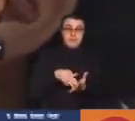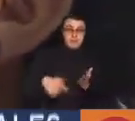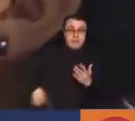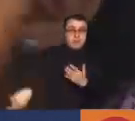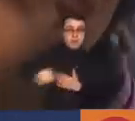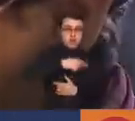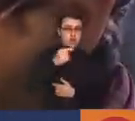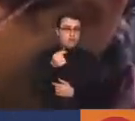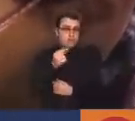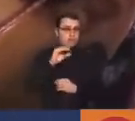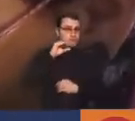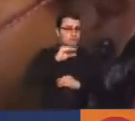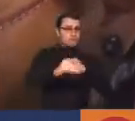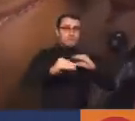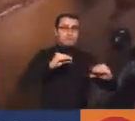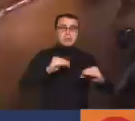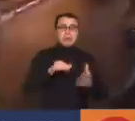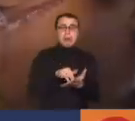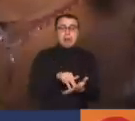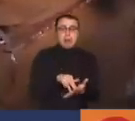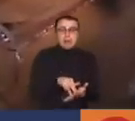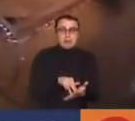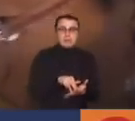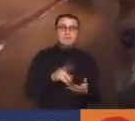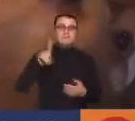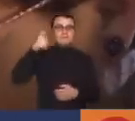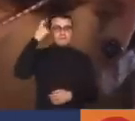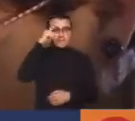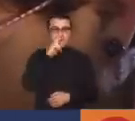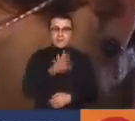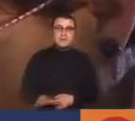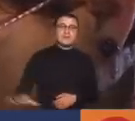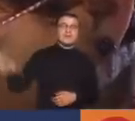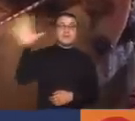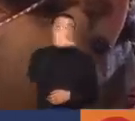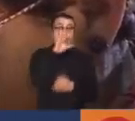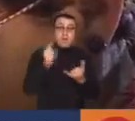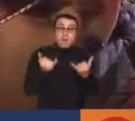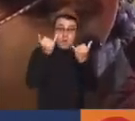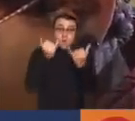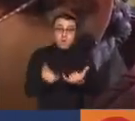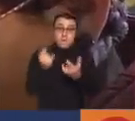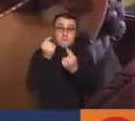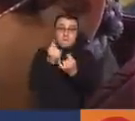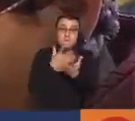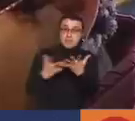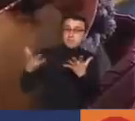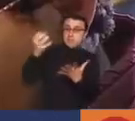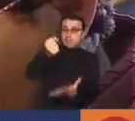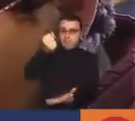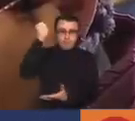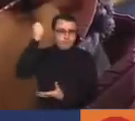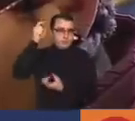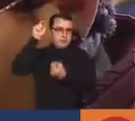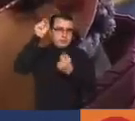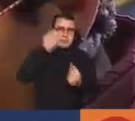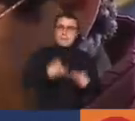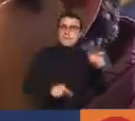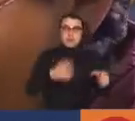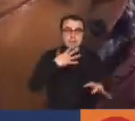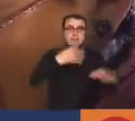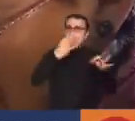subsidio, el gobierno nacional concentra hoy el dinero en la gente que realmente no puede